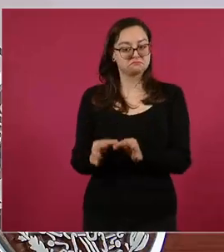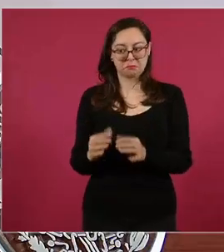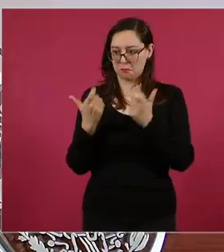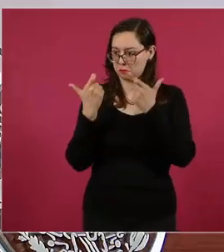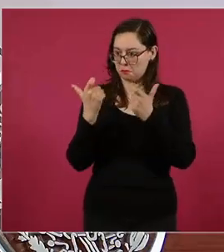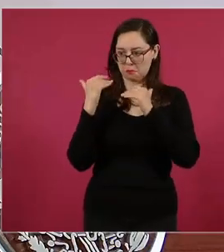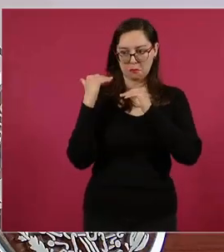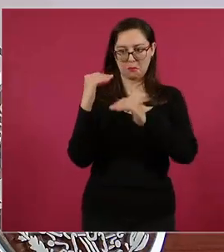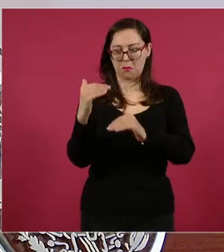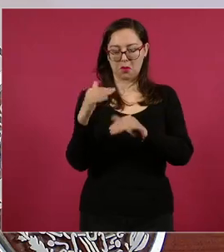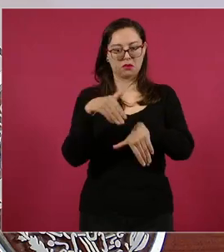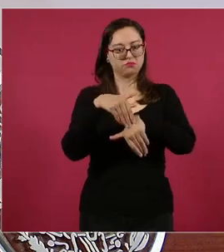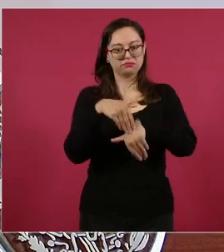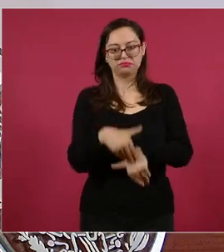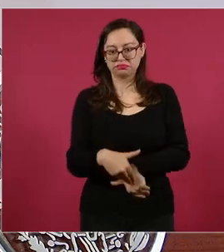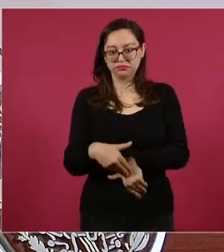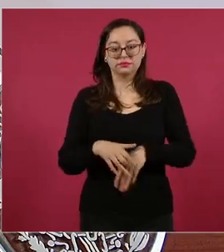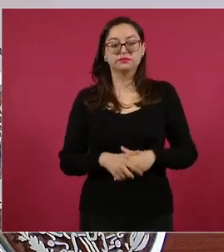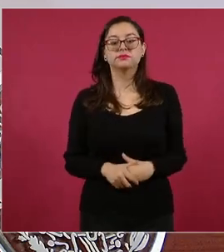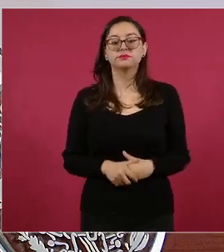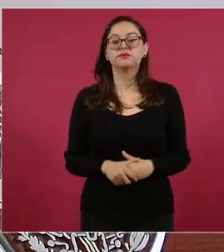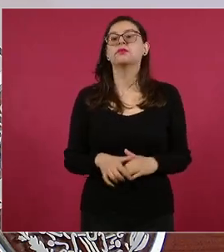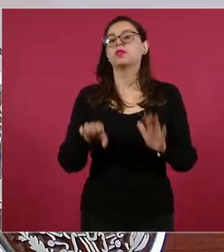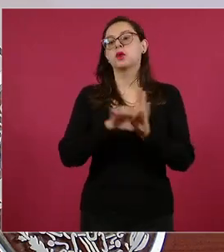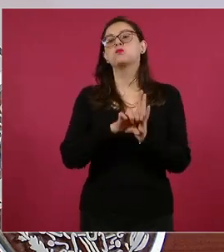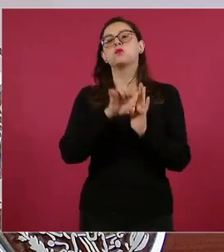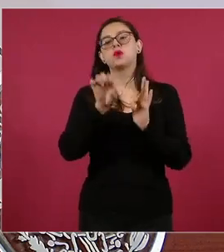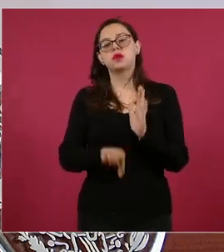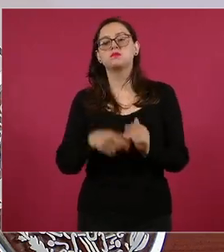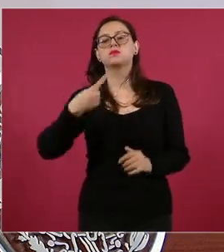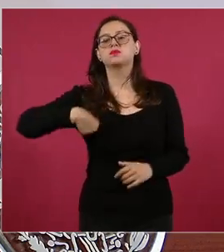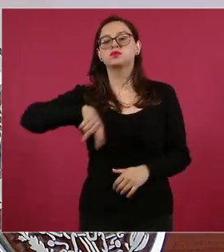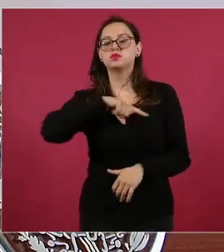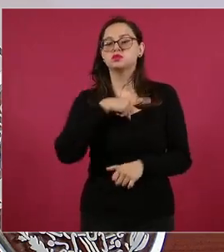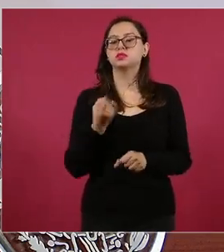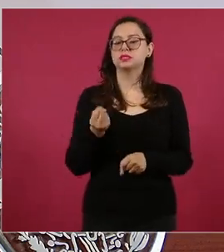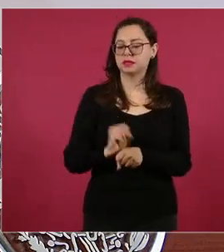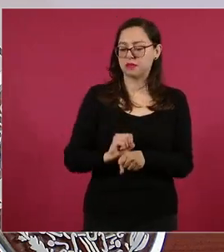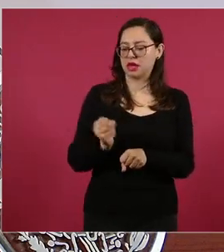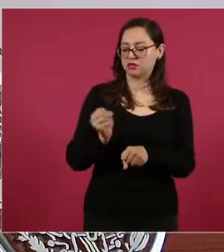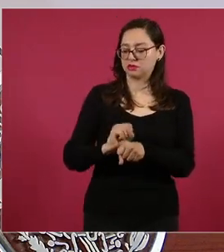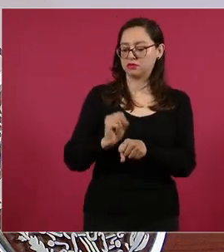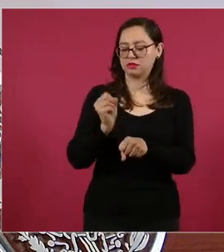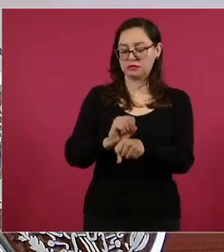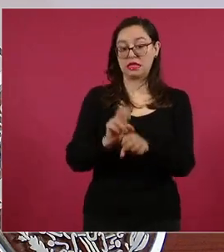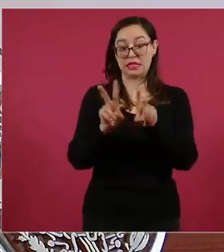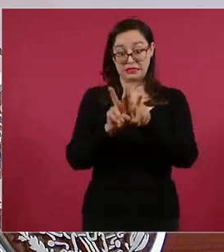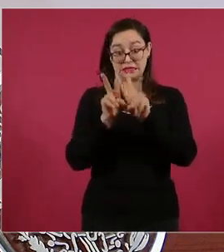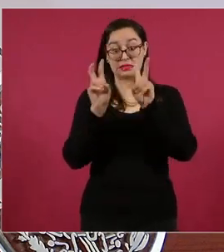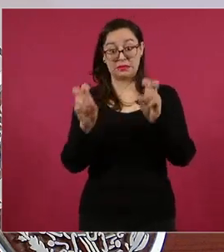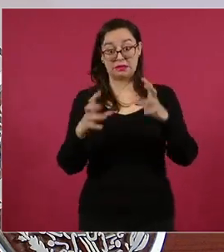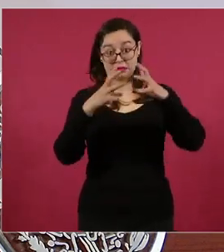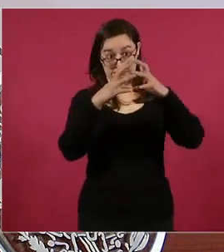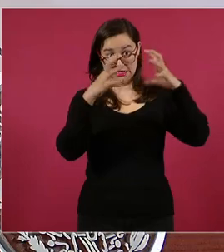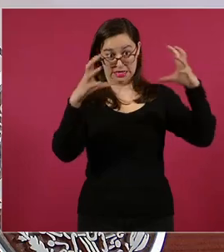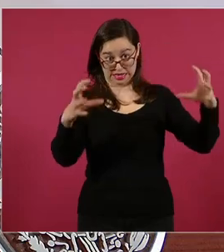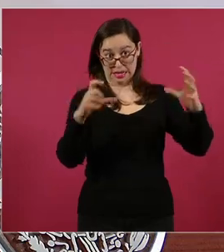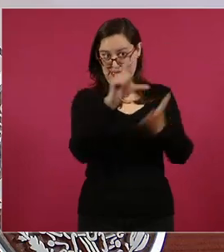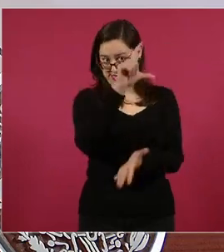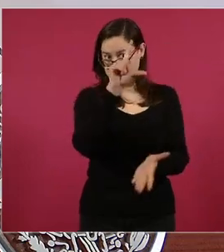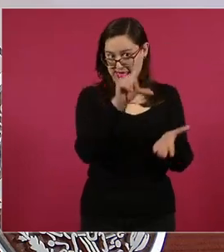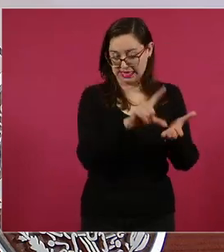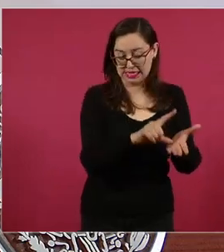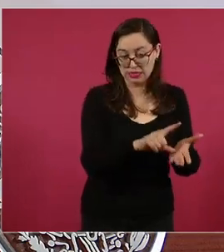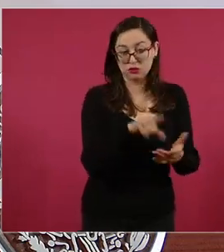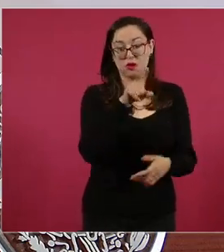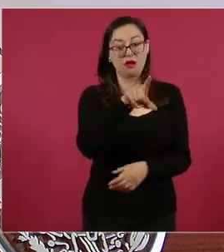precios máximos. Y, por ejemplo, como lo repetimos cada semana, en el caso del gas estacionario por litro, encontramos en